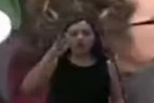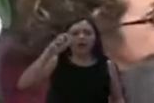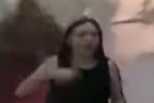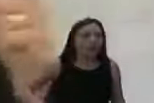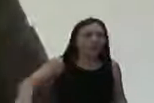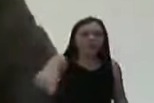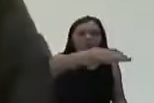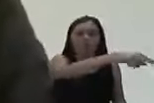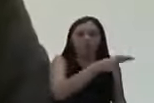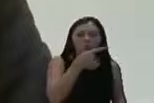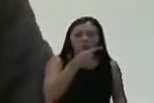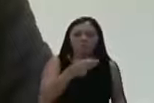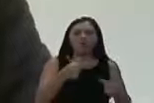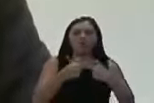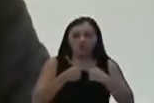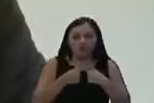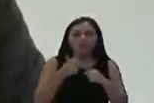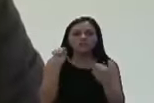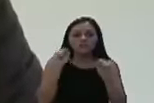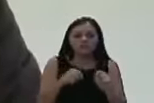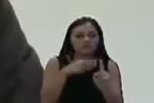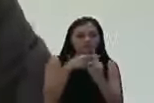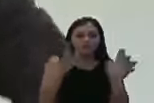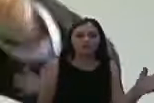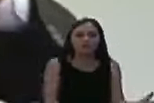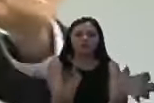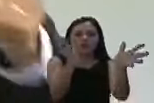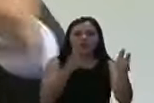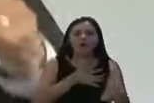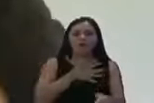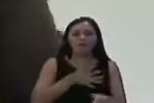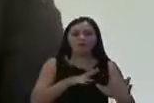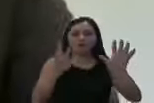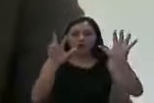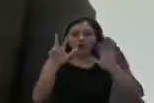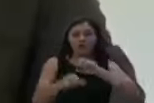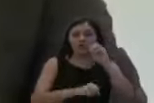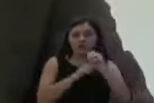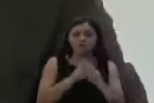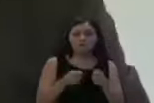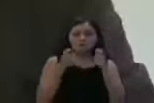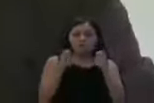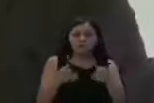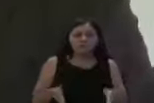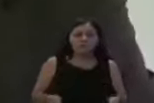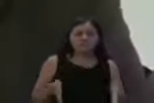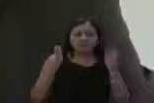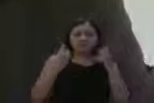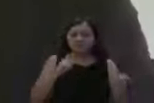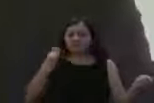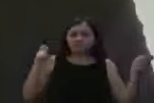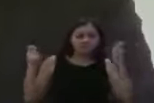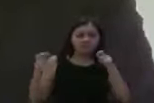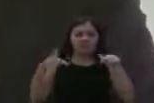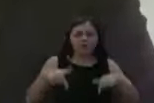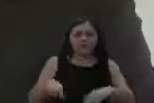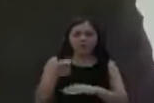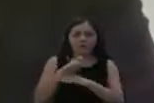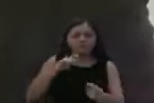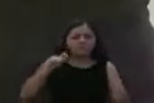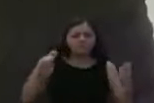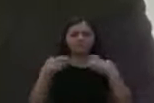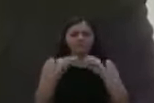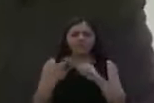es fe en lo que hemos hecho estos 8 años como esta carretera transformar a la patria transformar